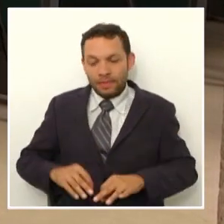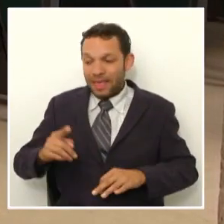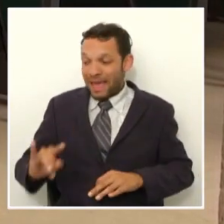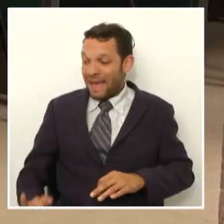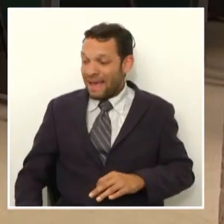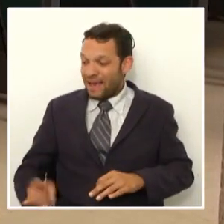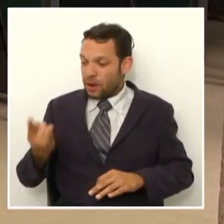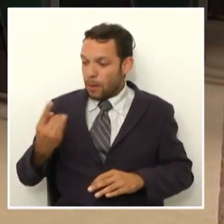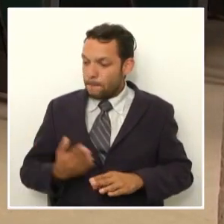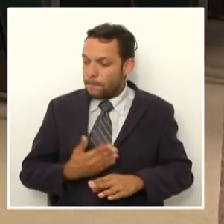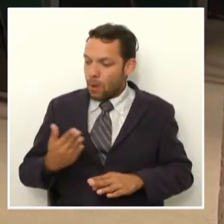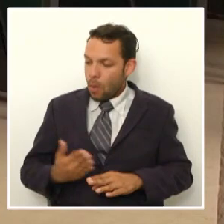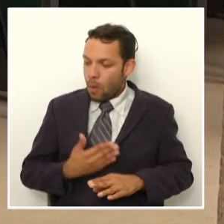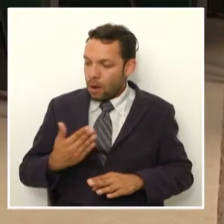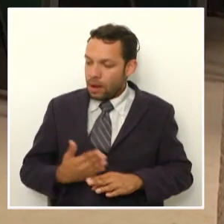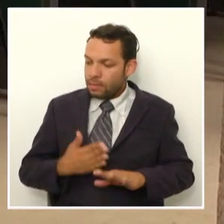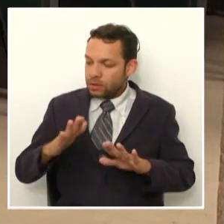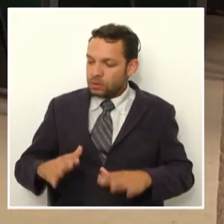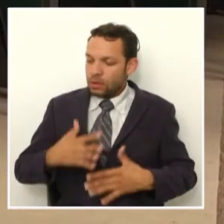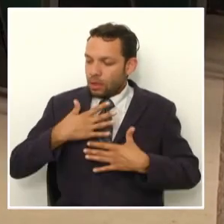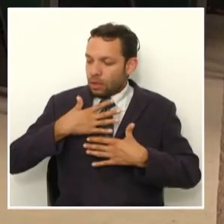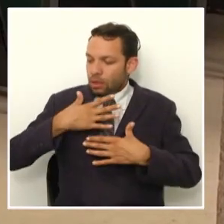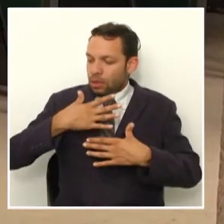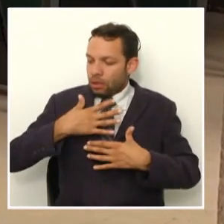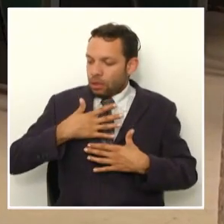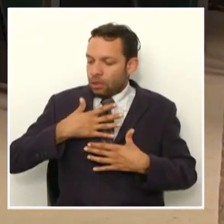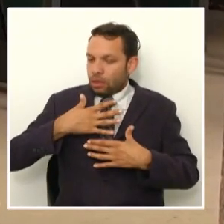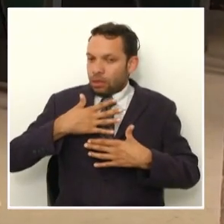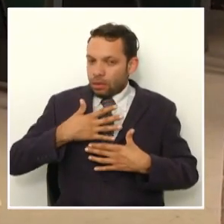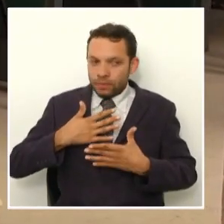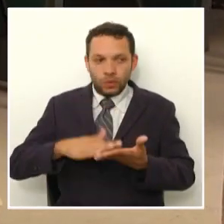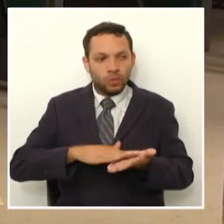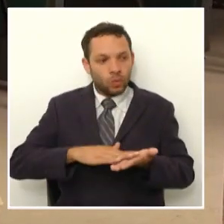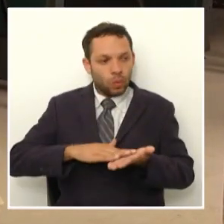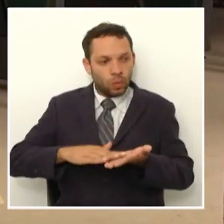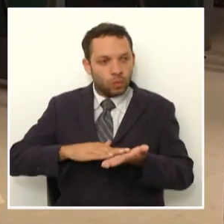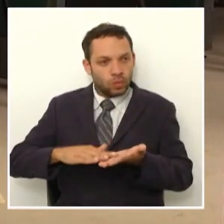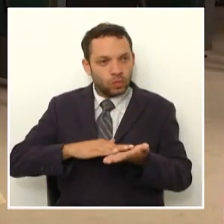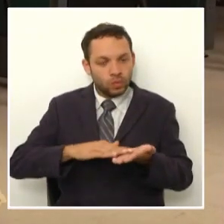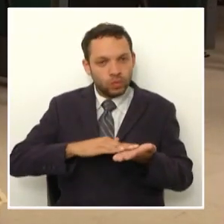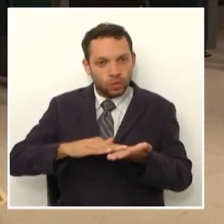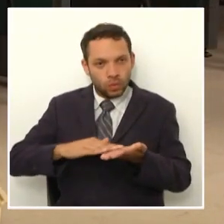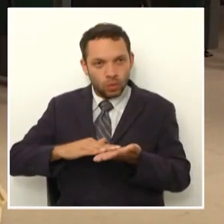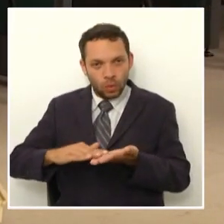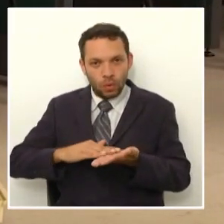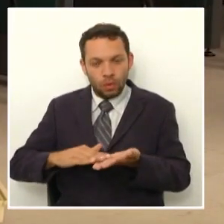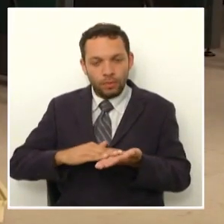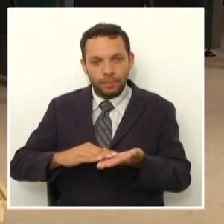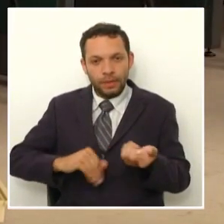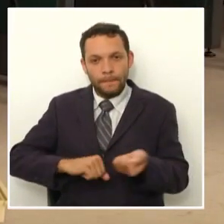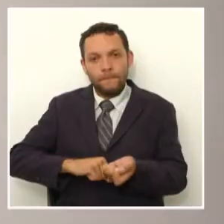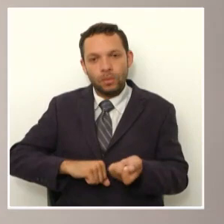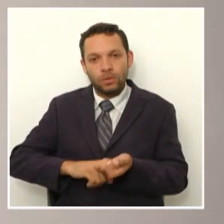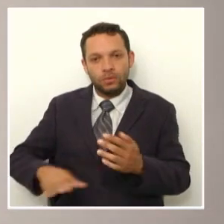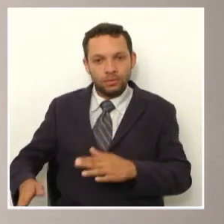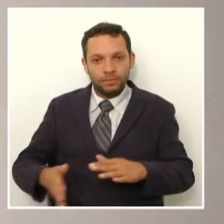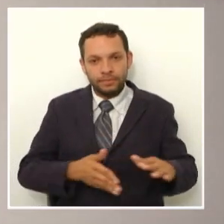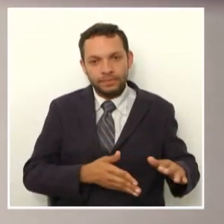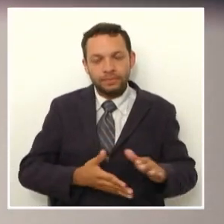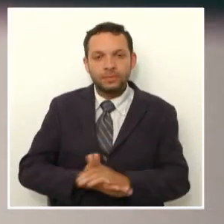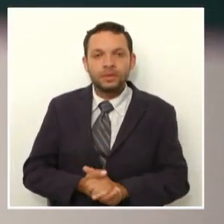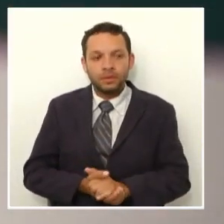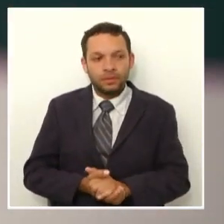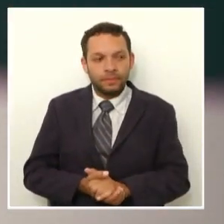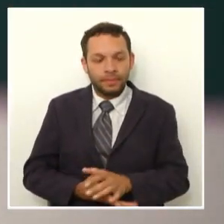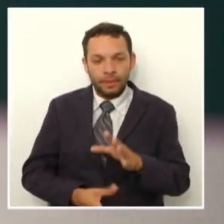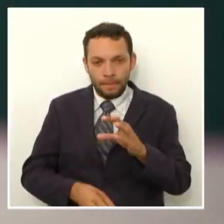pulmonares que le había causado su parálisis respiratoria que lo comprometía en ese momento.